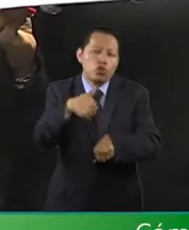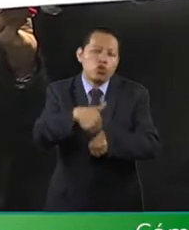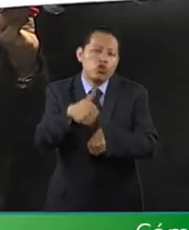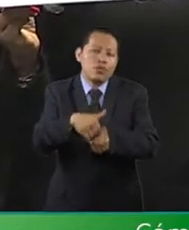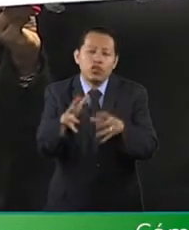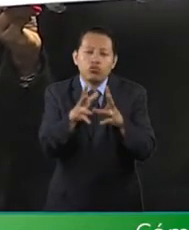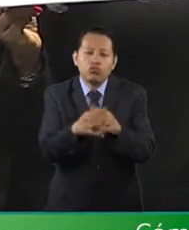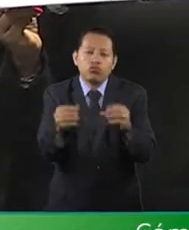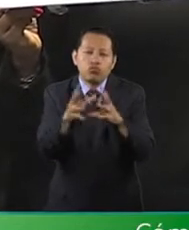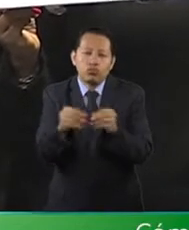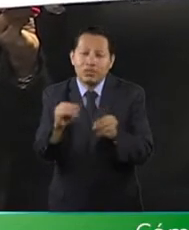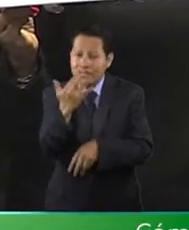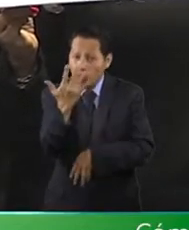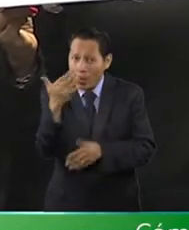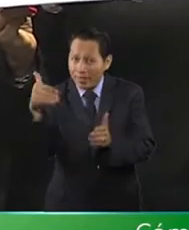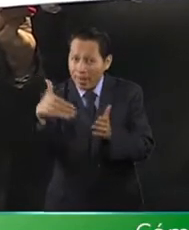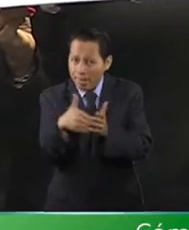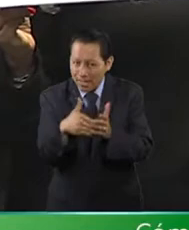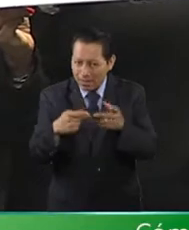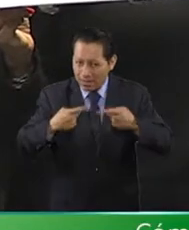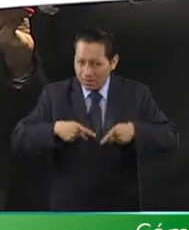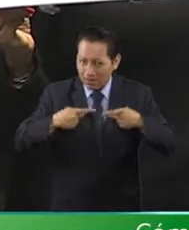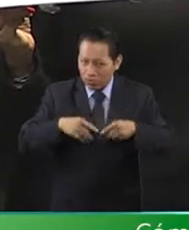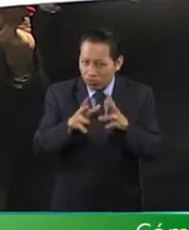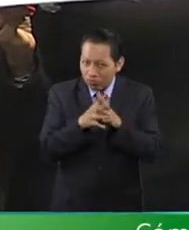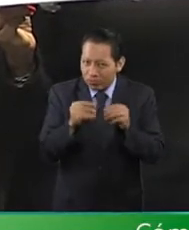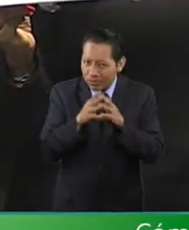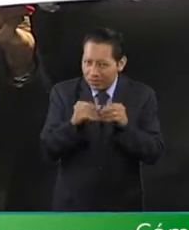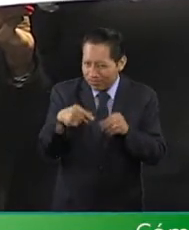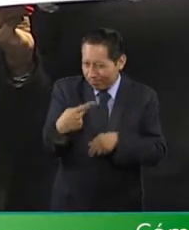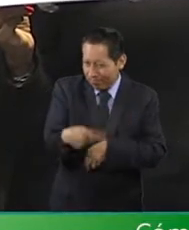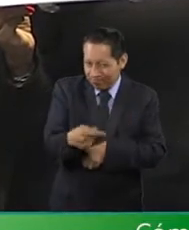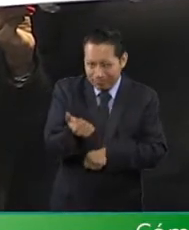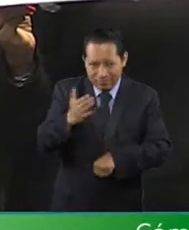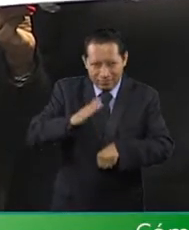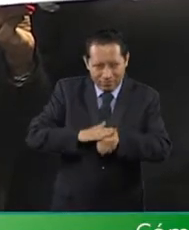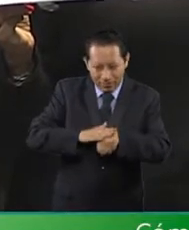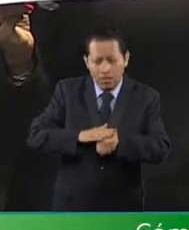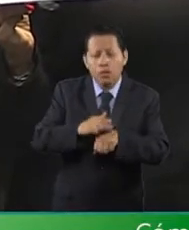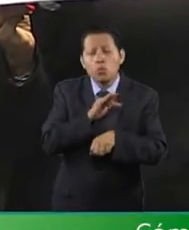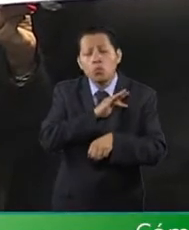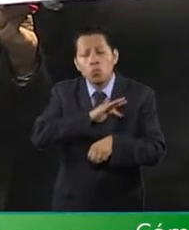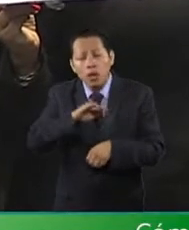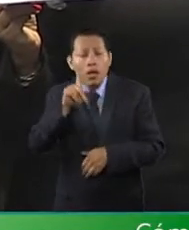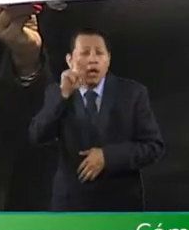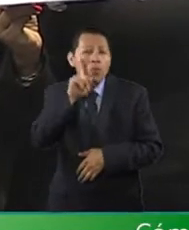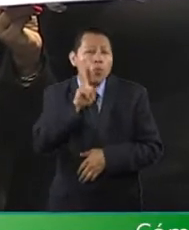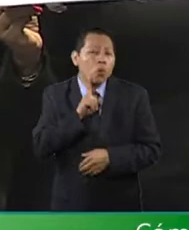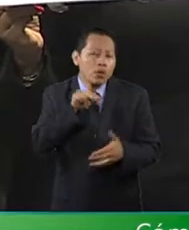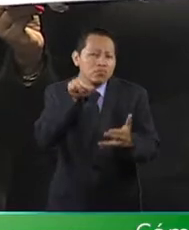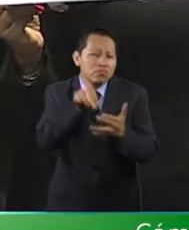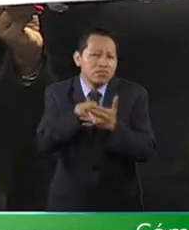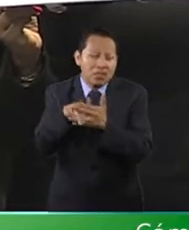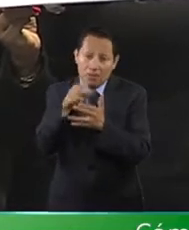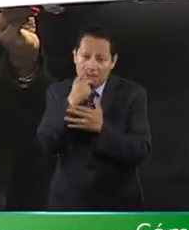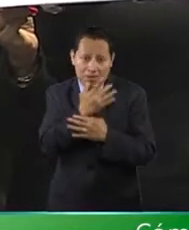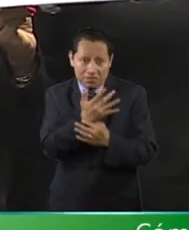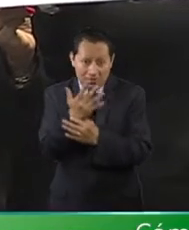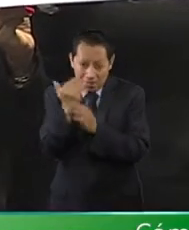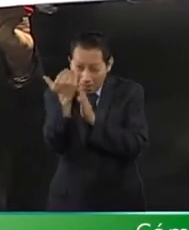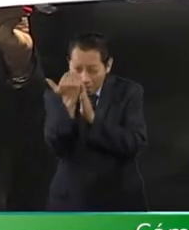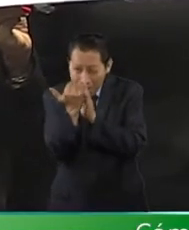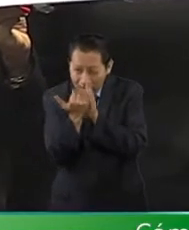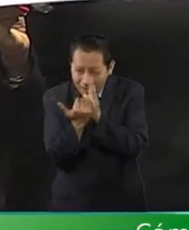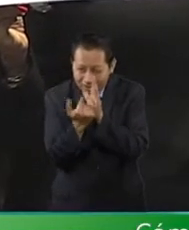más de 50.000 desaparecidos de este sexenio pueden esconder los feminicidios que dicen que bajaron en esas